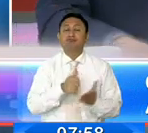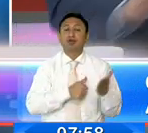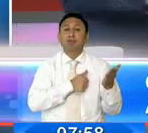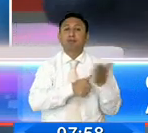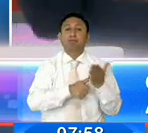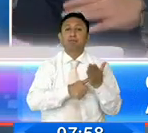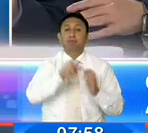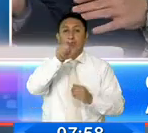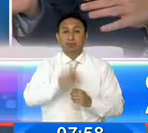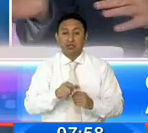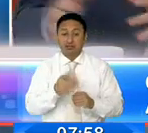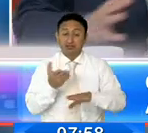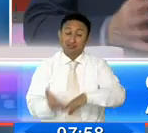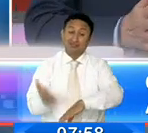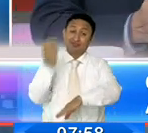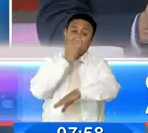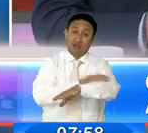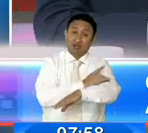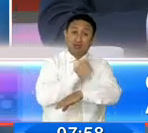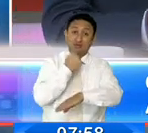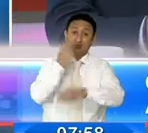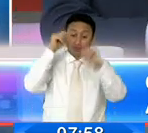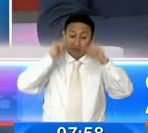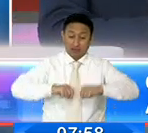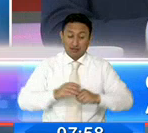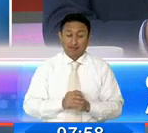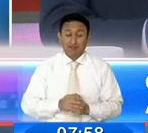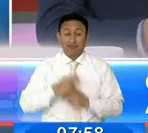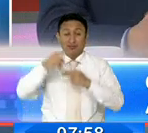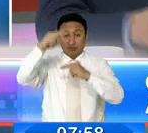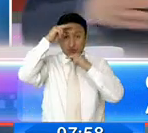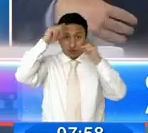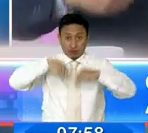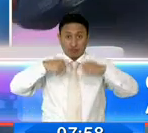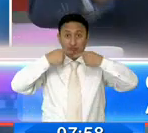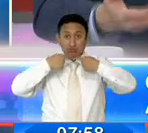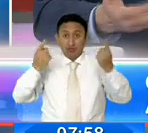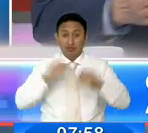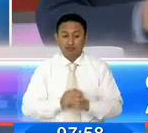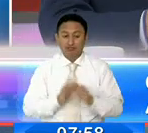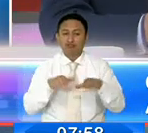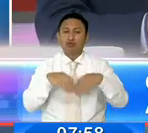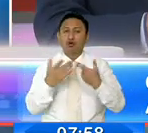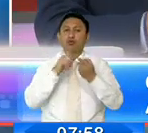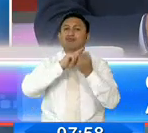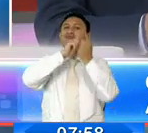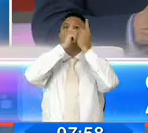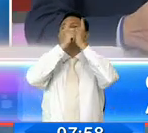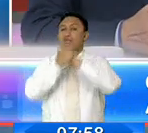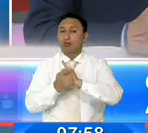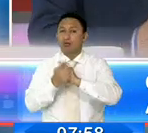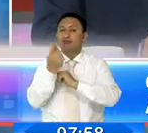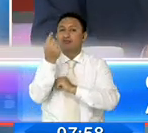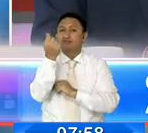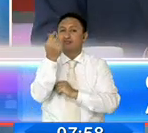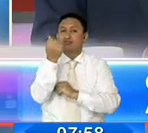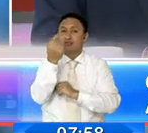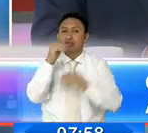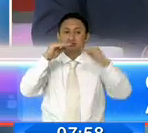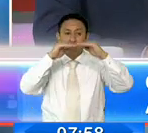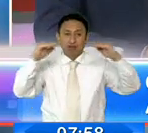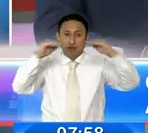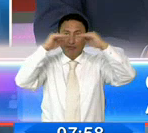bandas. Semanas atrás anunciamos acá en este noticiero que cómo iba a ser el cambio del sistema de bandas. Muchas